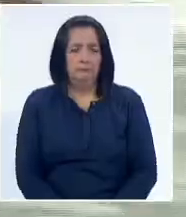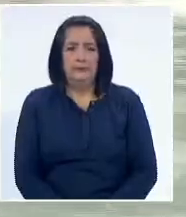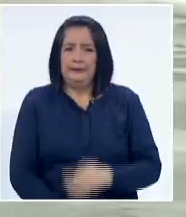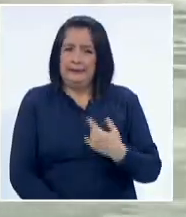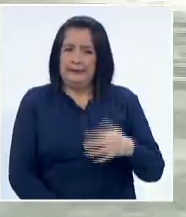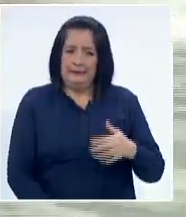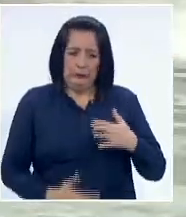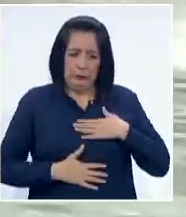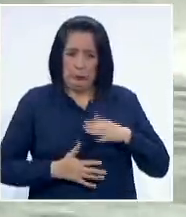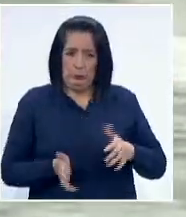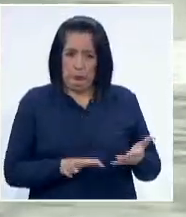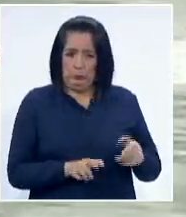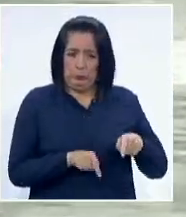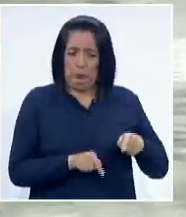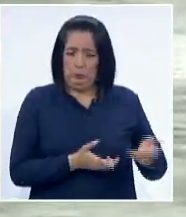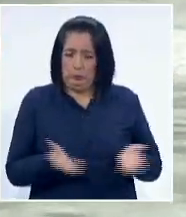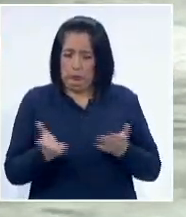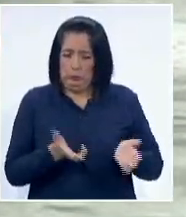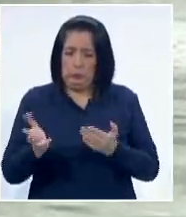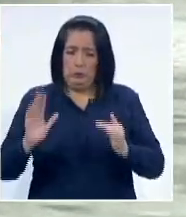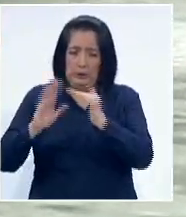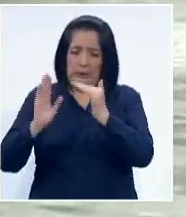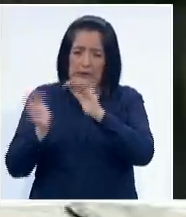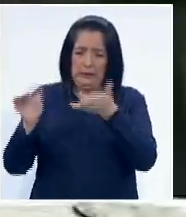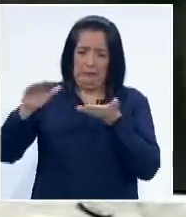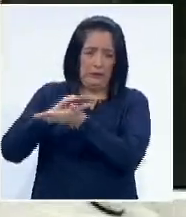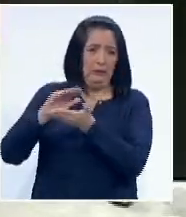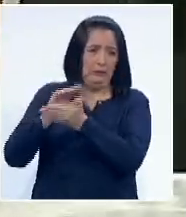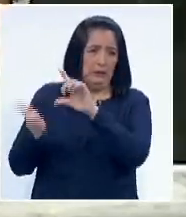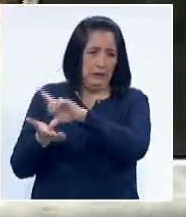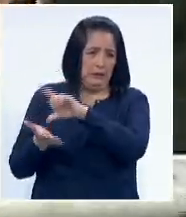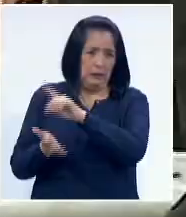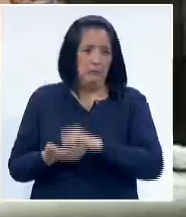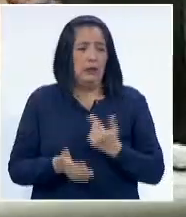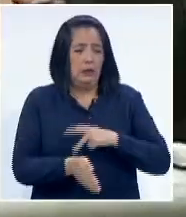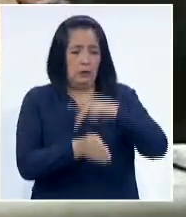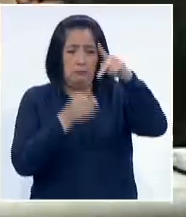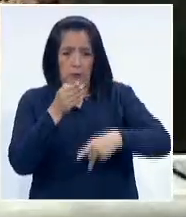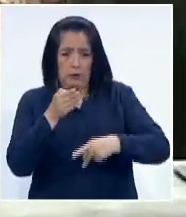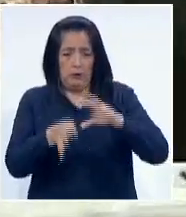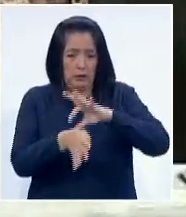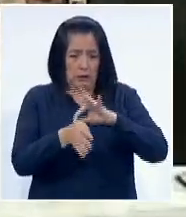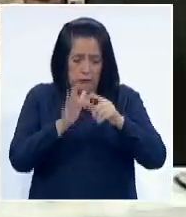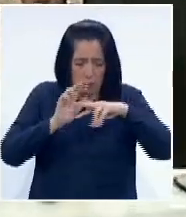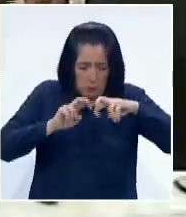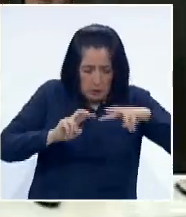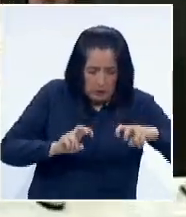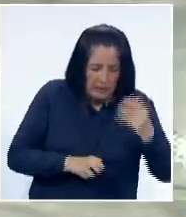fueron levantados y trasladados a la morgue de Lima. Peritos de criminalística investigan las